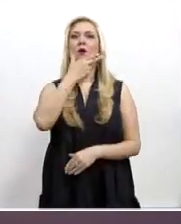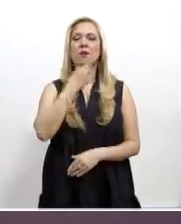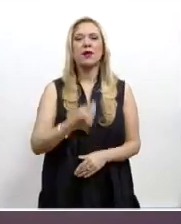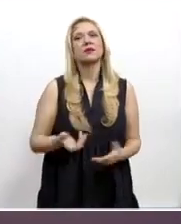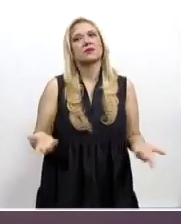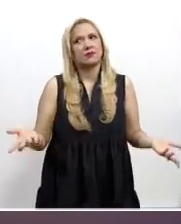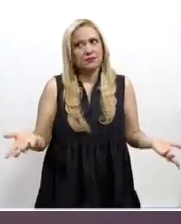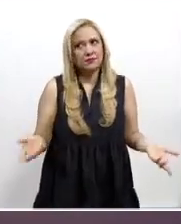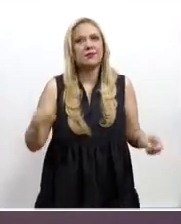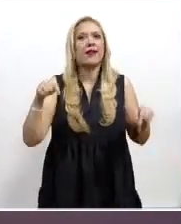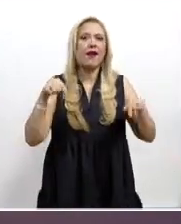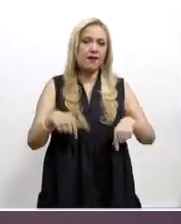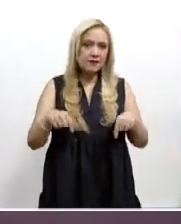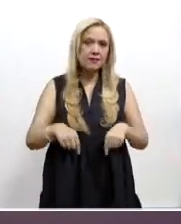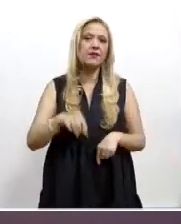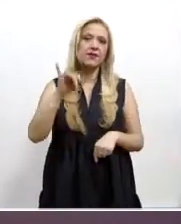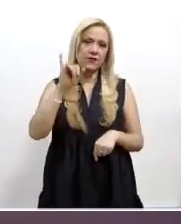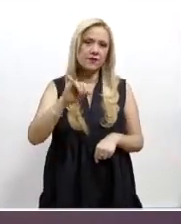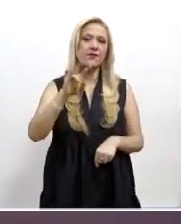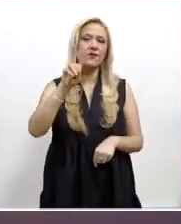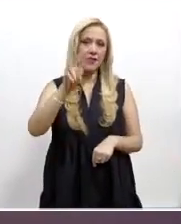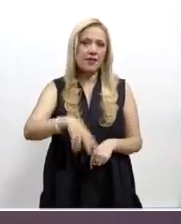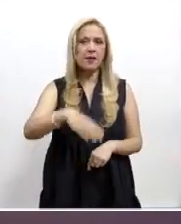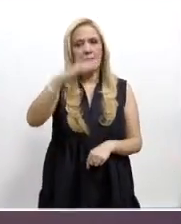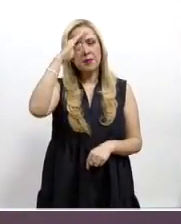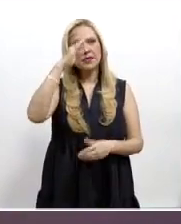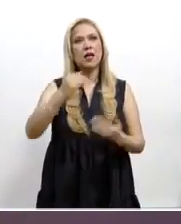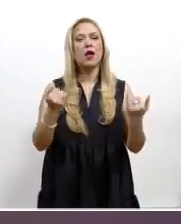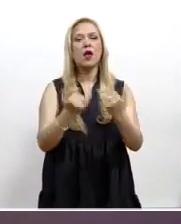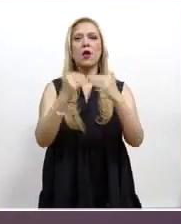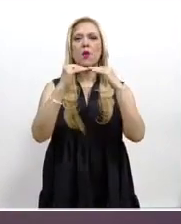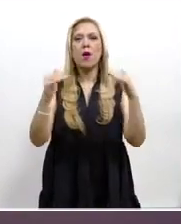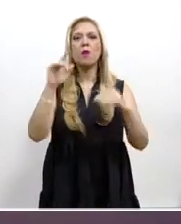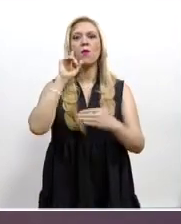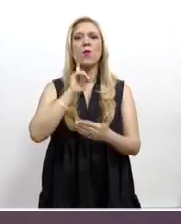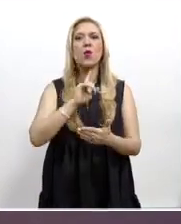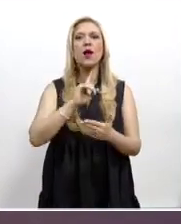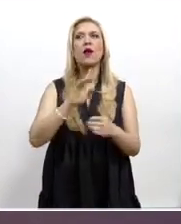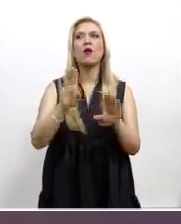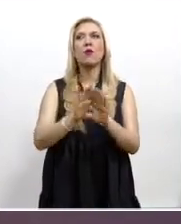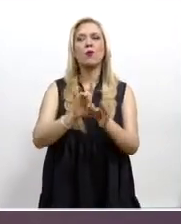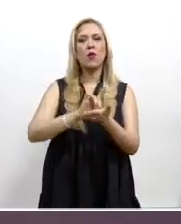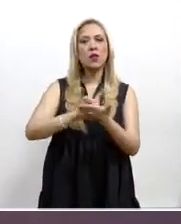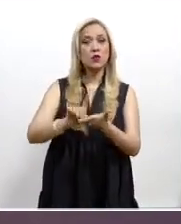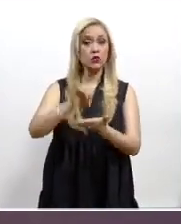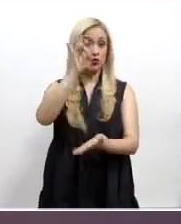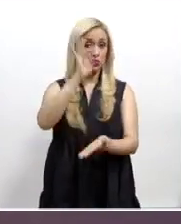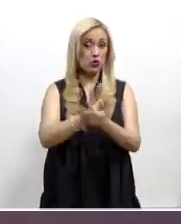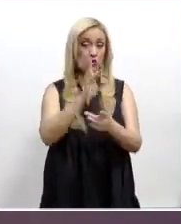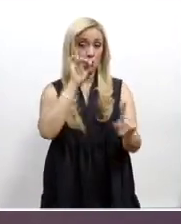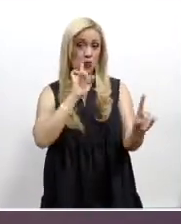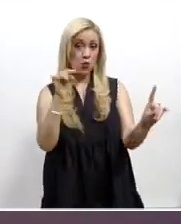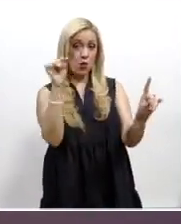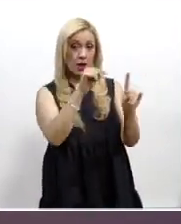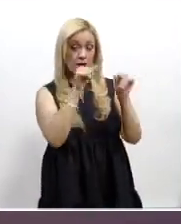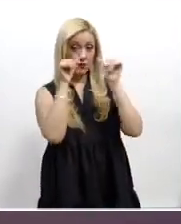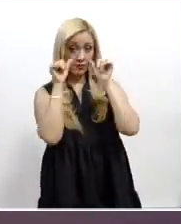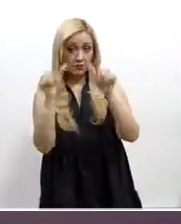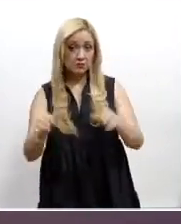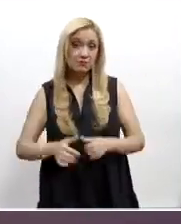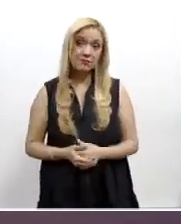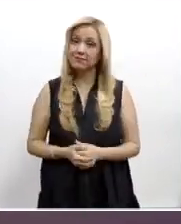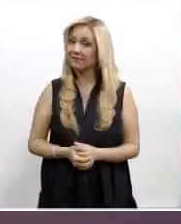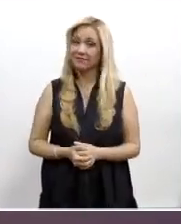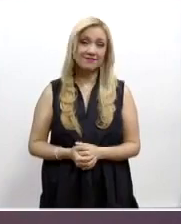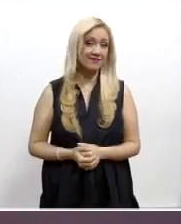estamos convencidos de que la igualdad de género, los derechos de las mujeres no deben ser un tema exclusivo que deba ser abordado por